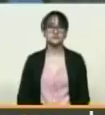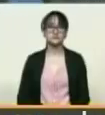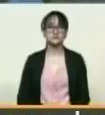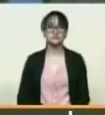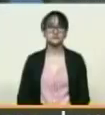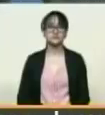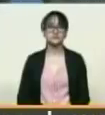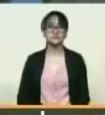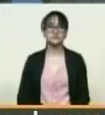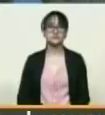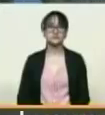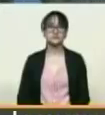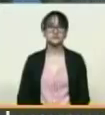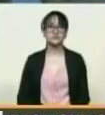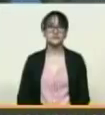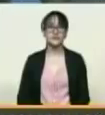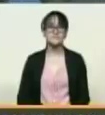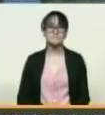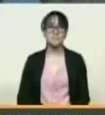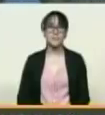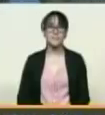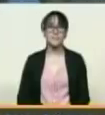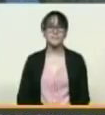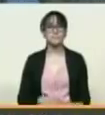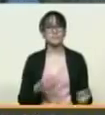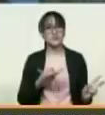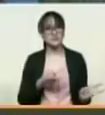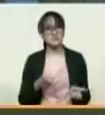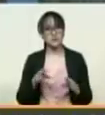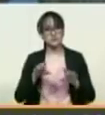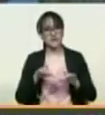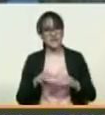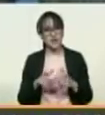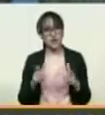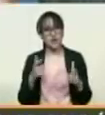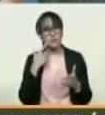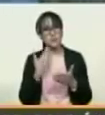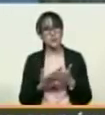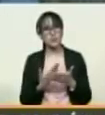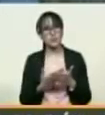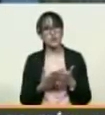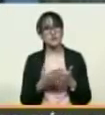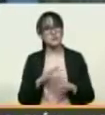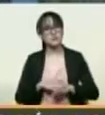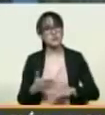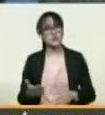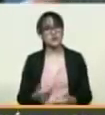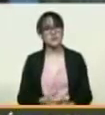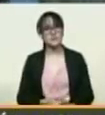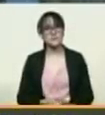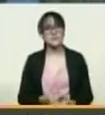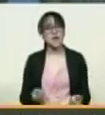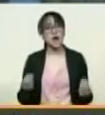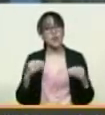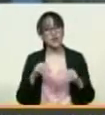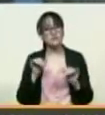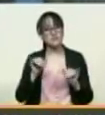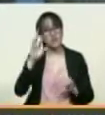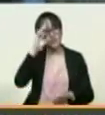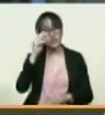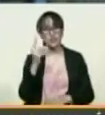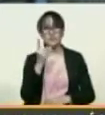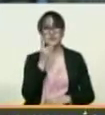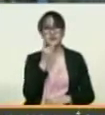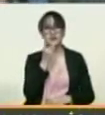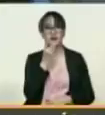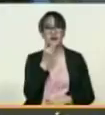Sí, le decía, nosotros invitamos al secretario general. Eso fue una propuesta. ¿Por qué lo hicimos? Porque en el acuerdo de Santo Domingo